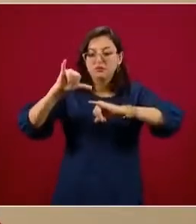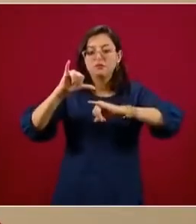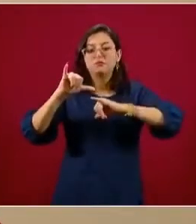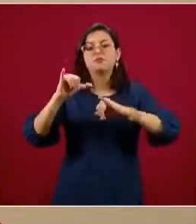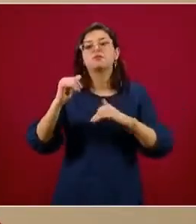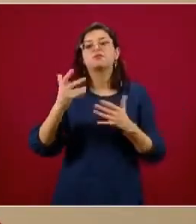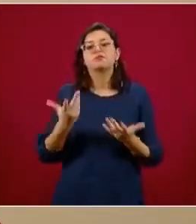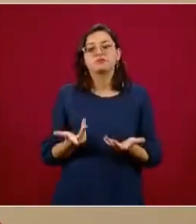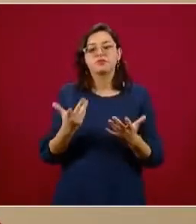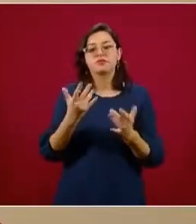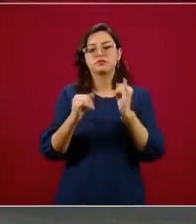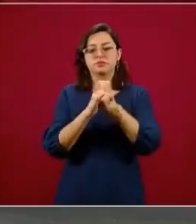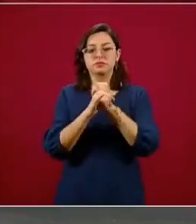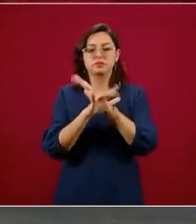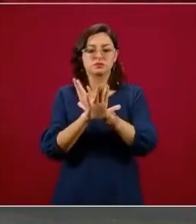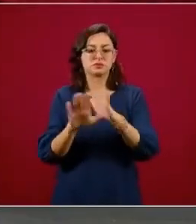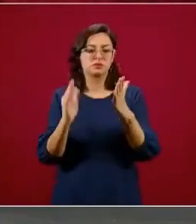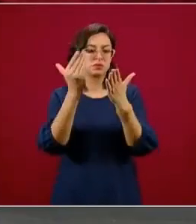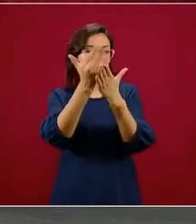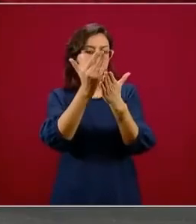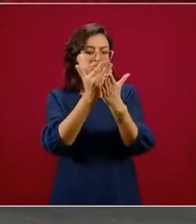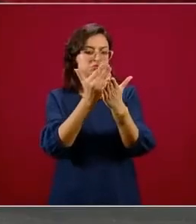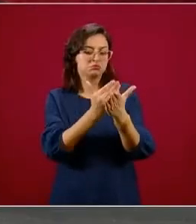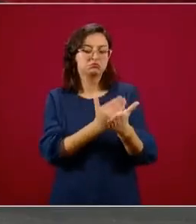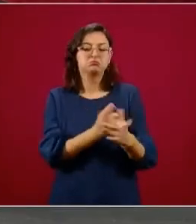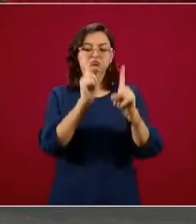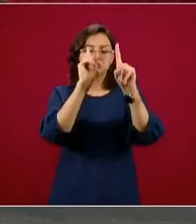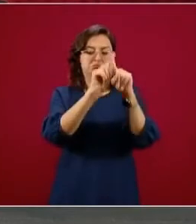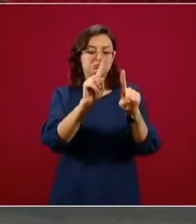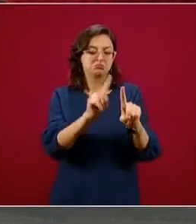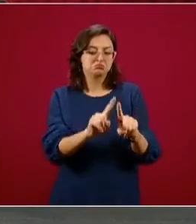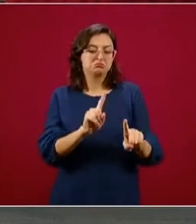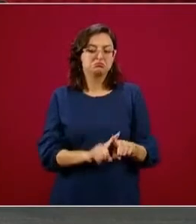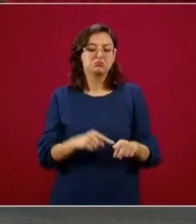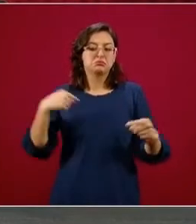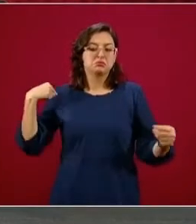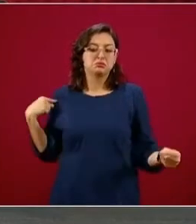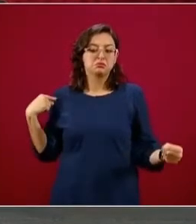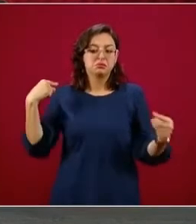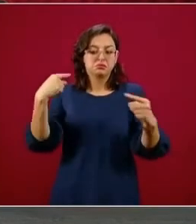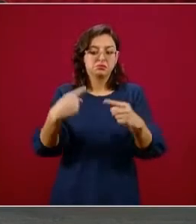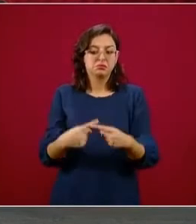serie de datos e información que se han venido